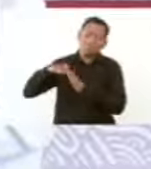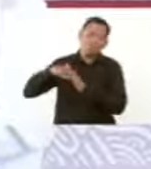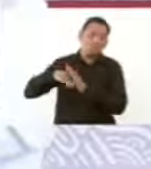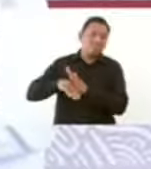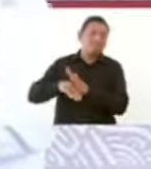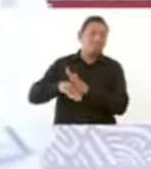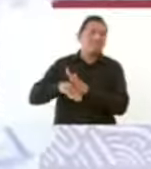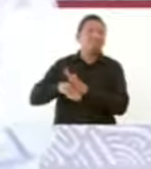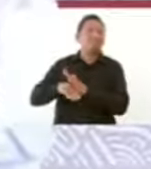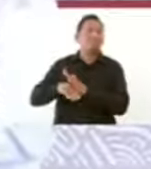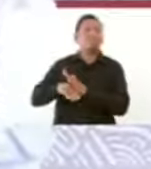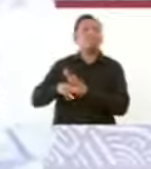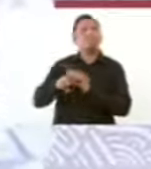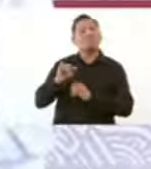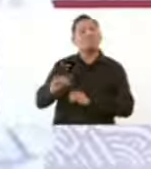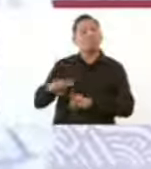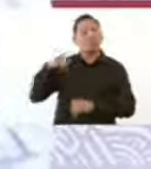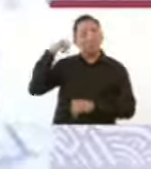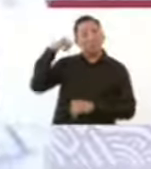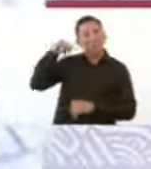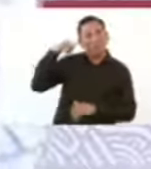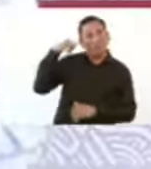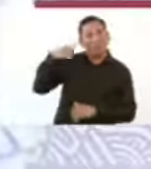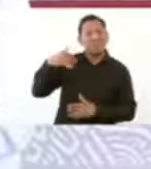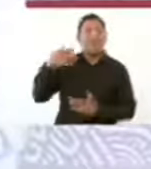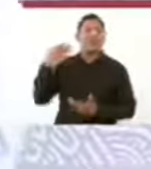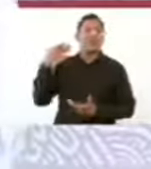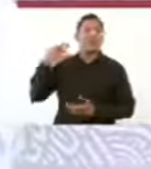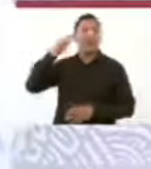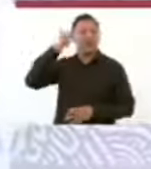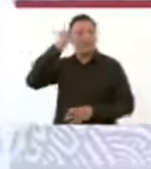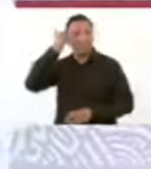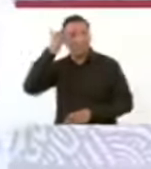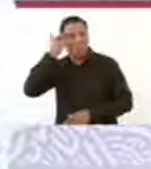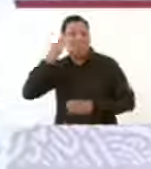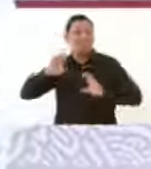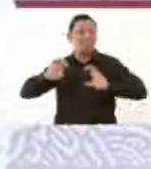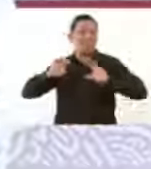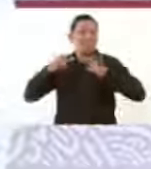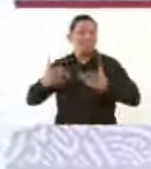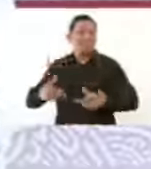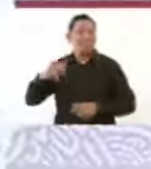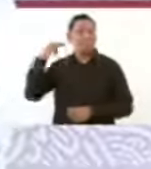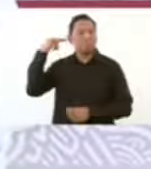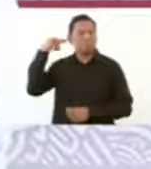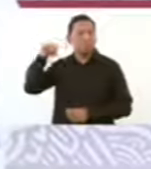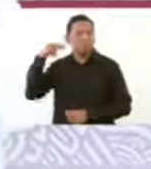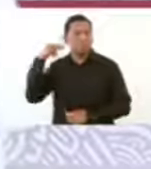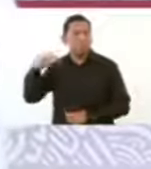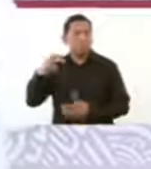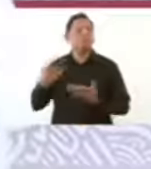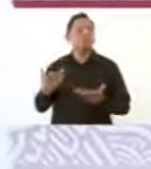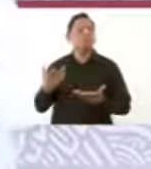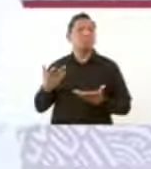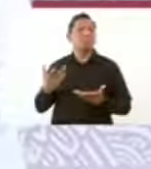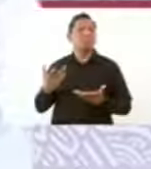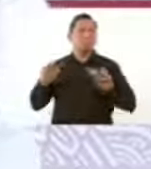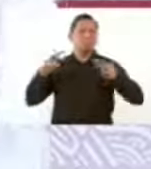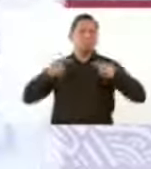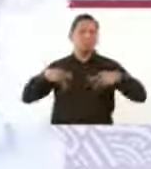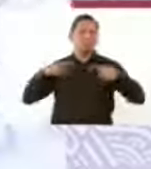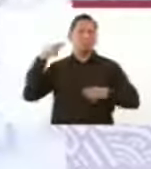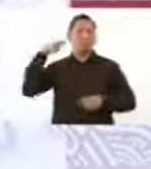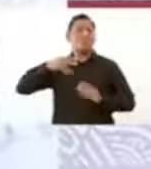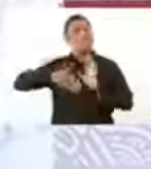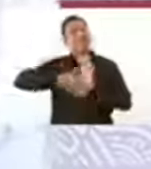abandonado. Y Yucatán, y Campeche, y Tabasco, y Chiapas, y Veracruz. ¿Cuántos veracruzanos